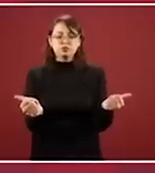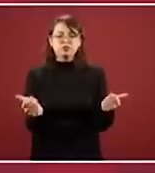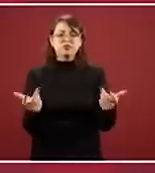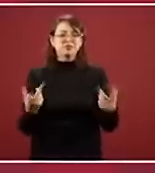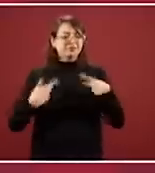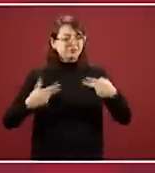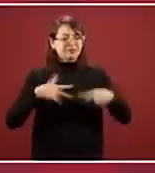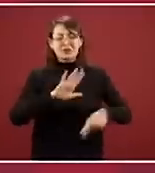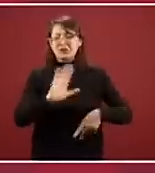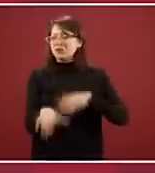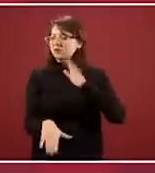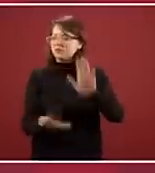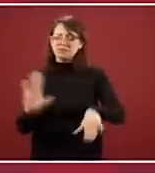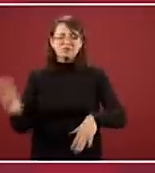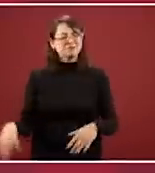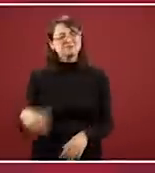pérdida de vidas humanas